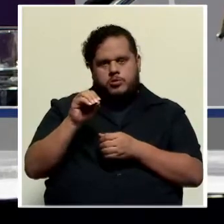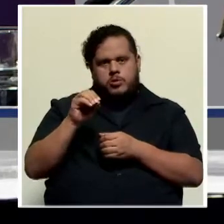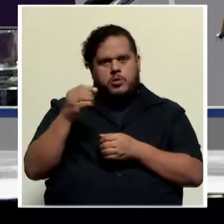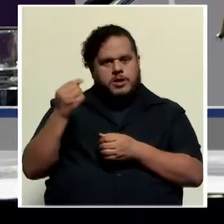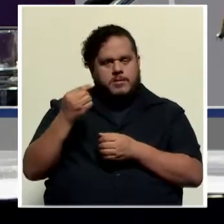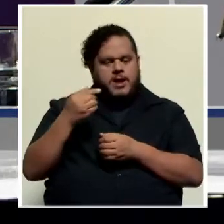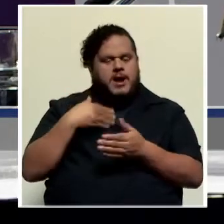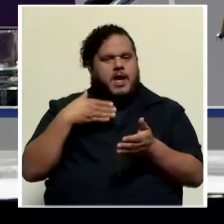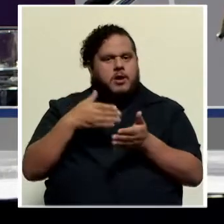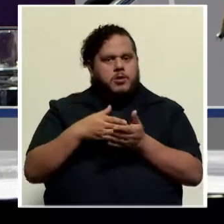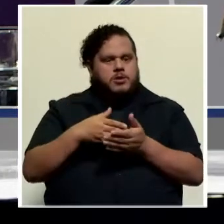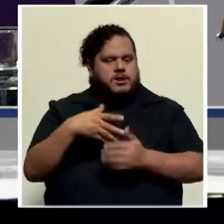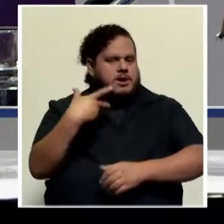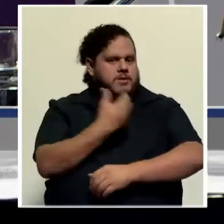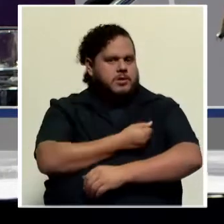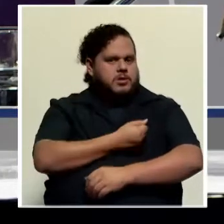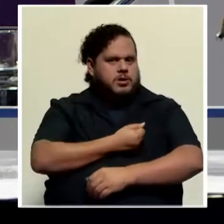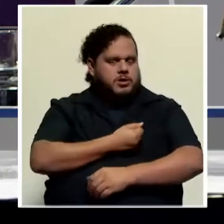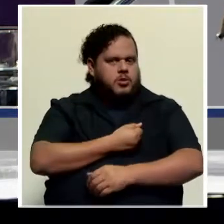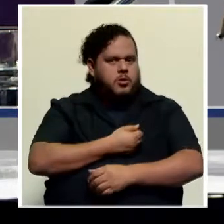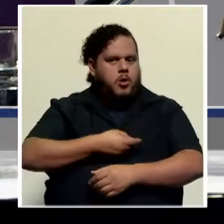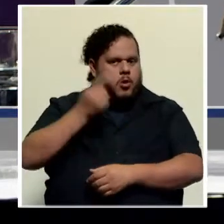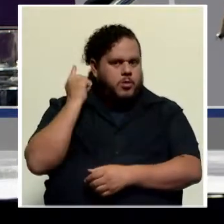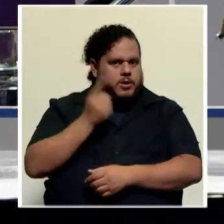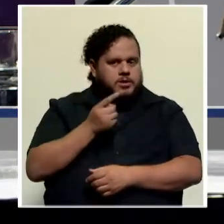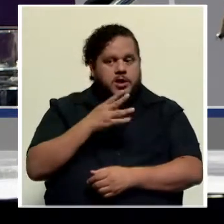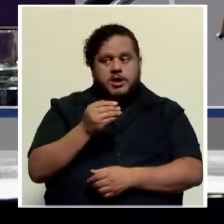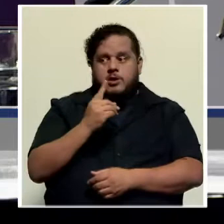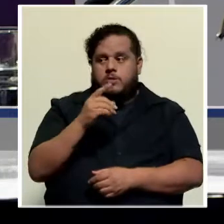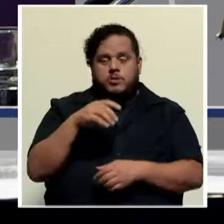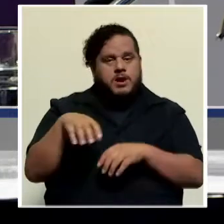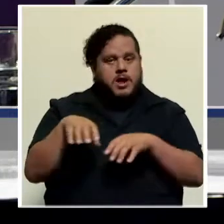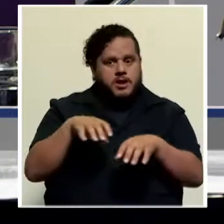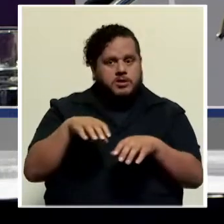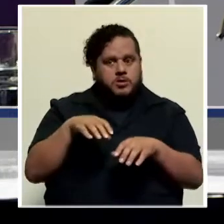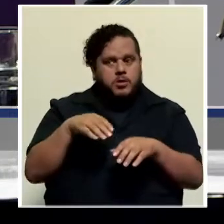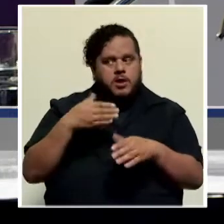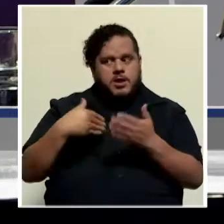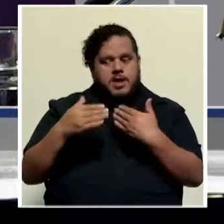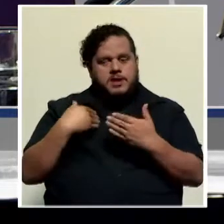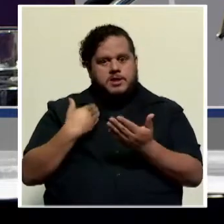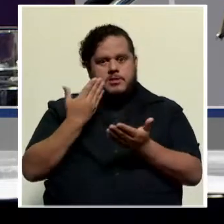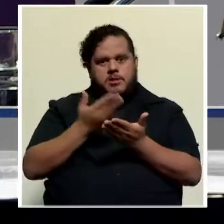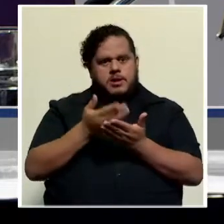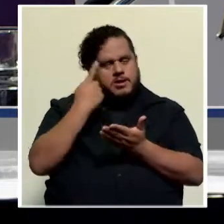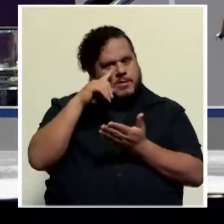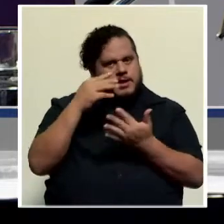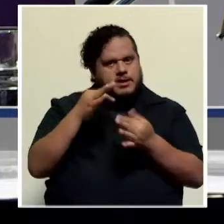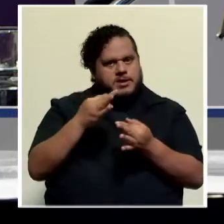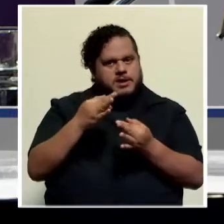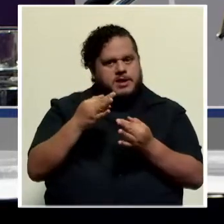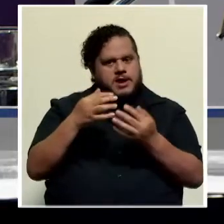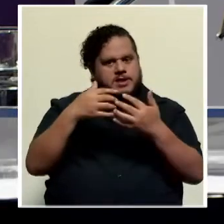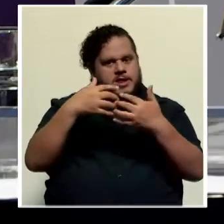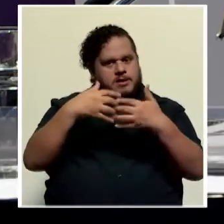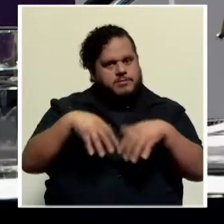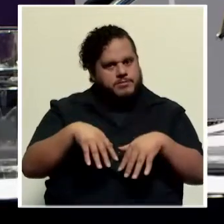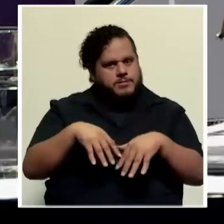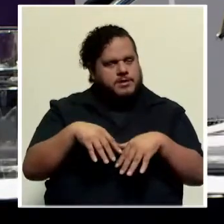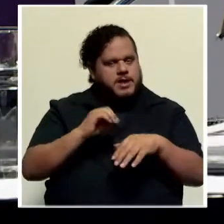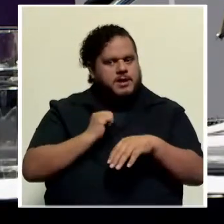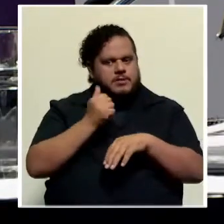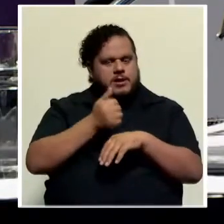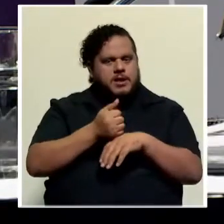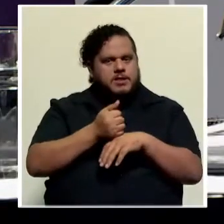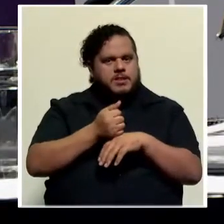vacunación obligatoria y una acción también que había interpuesto para tratar de traerse abajo la implementación